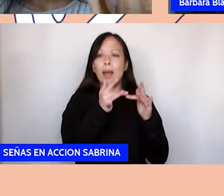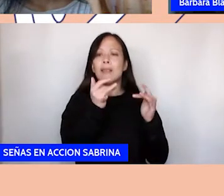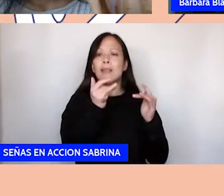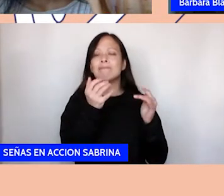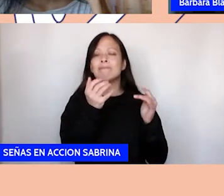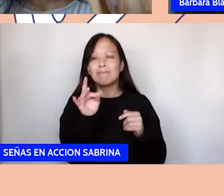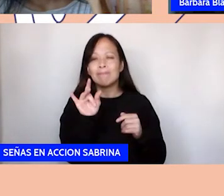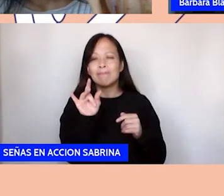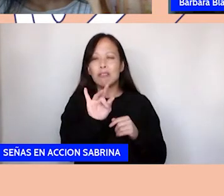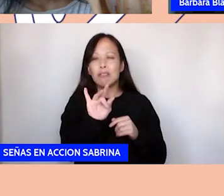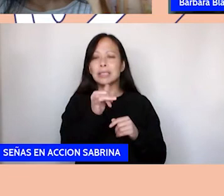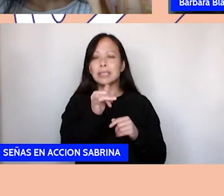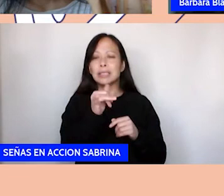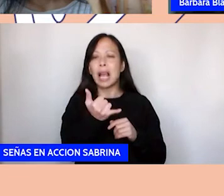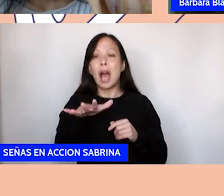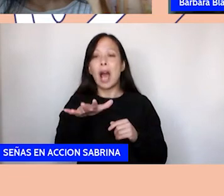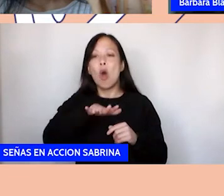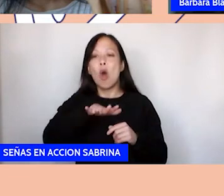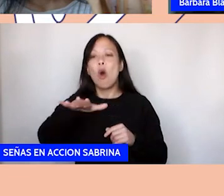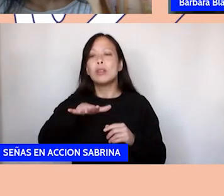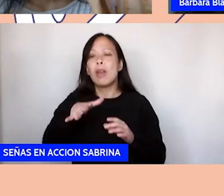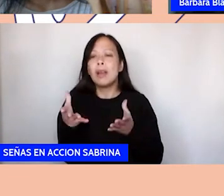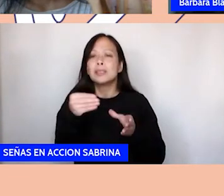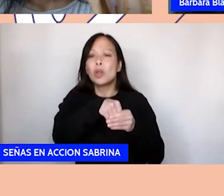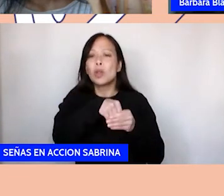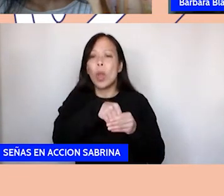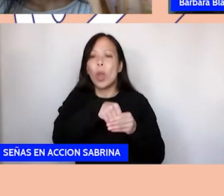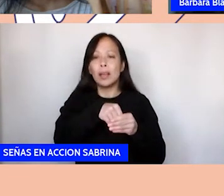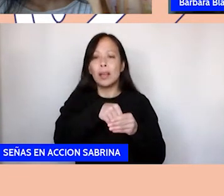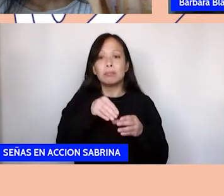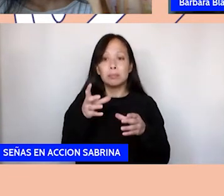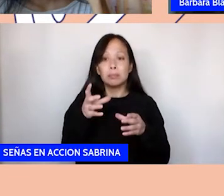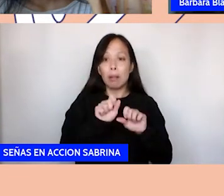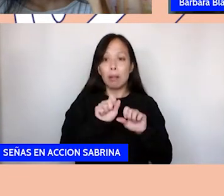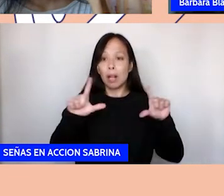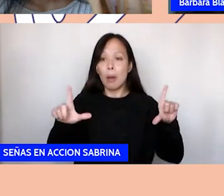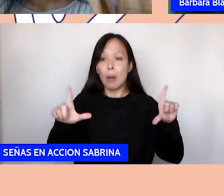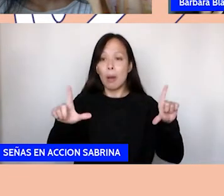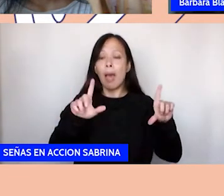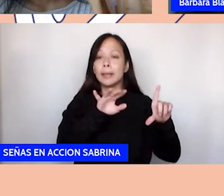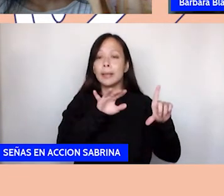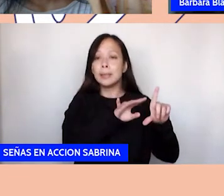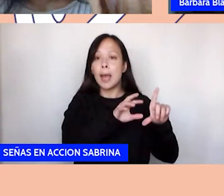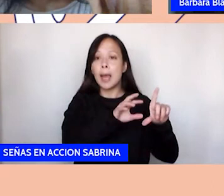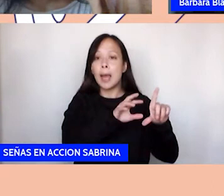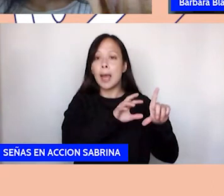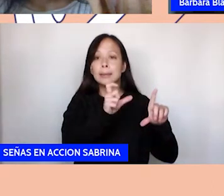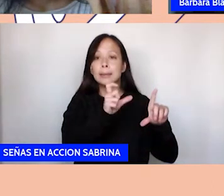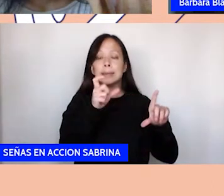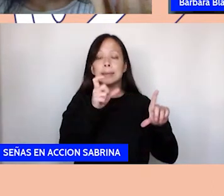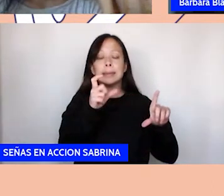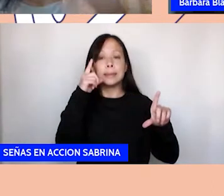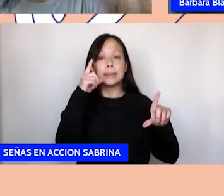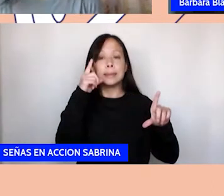Salesforce, sino nosotros estamos buscando ahora generar un grupo de latinas en Salesforce, buscando además